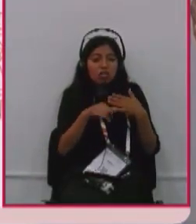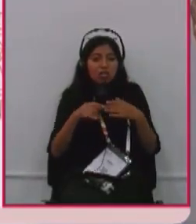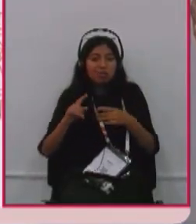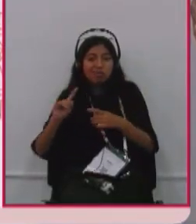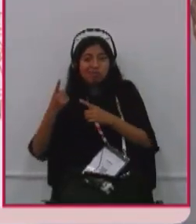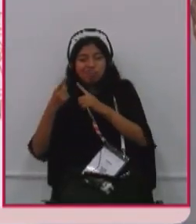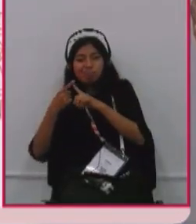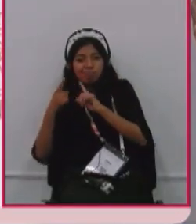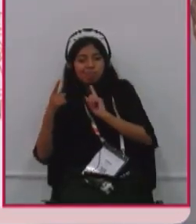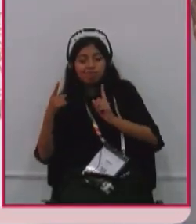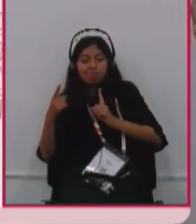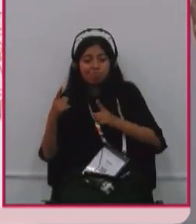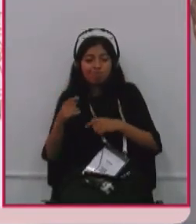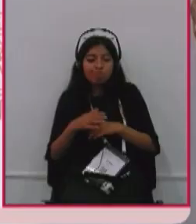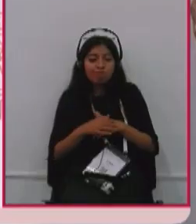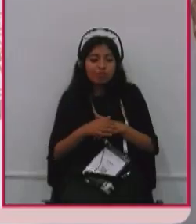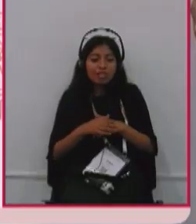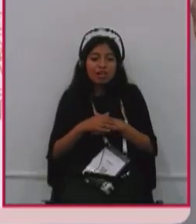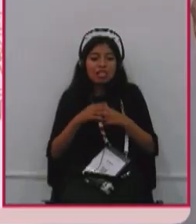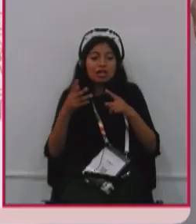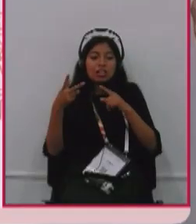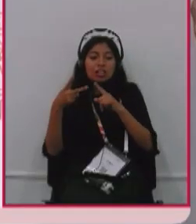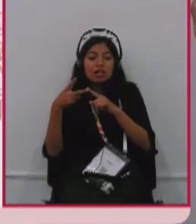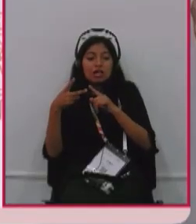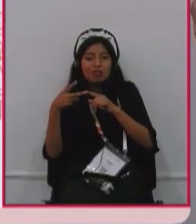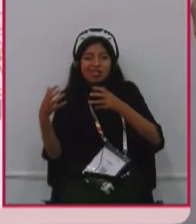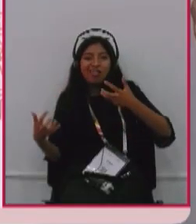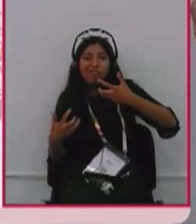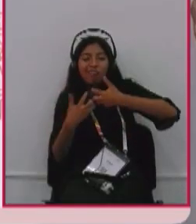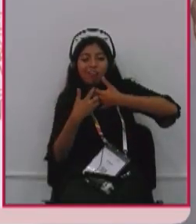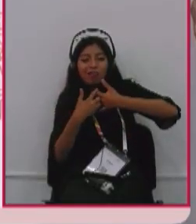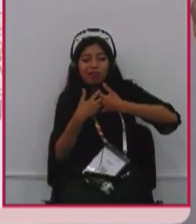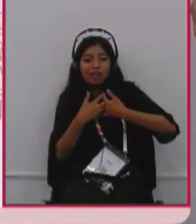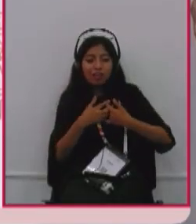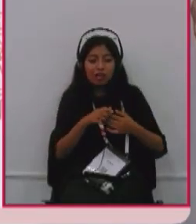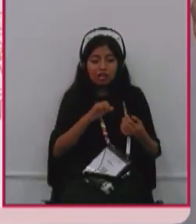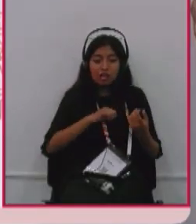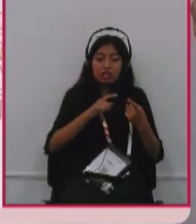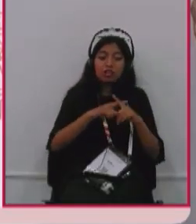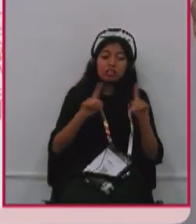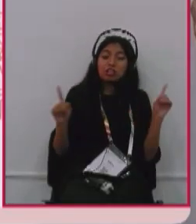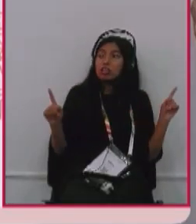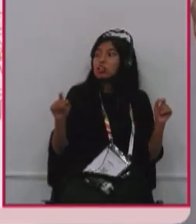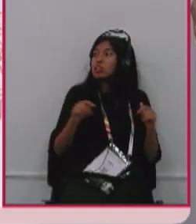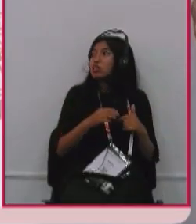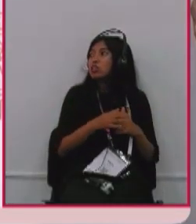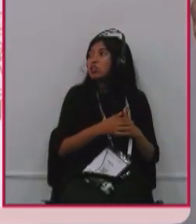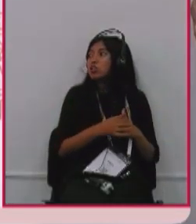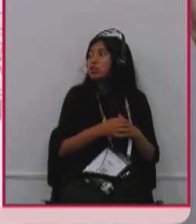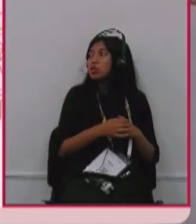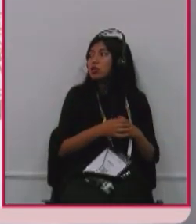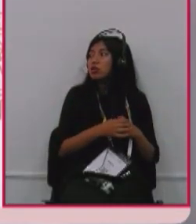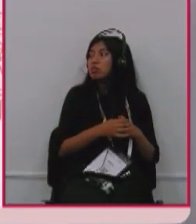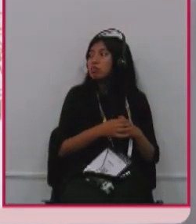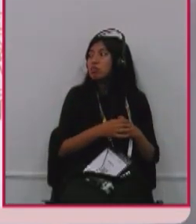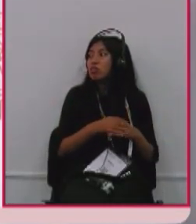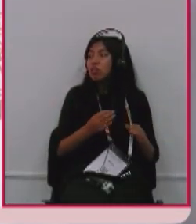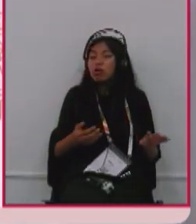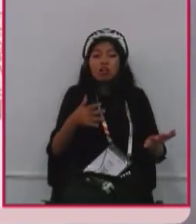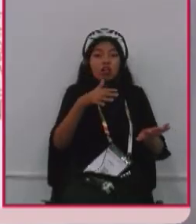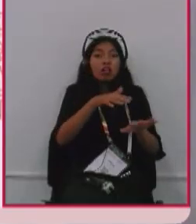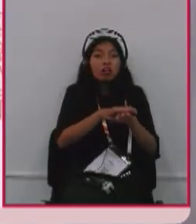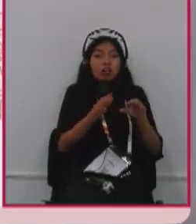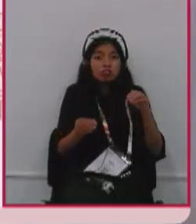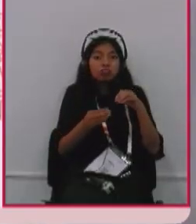¿no? Es secundaria, sería complementario. Lo que sí haría diferente quizás es incluirlo en la